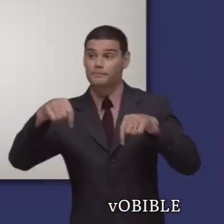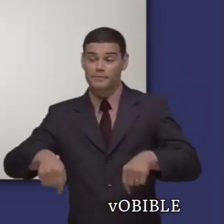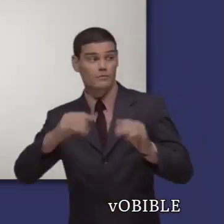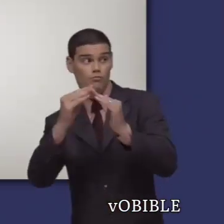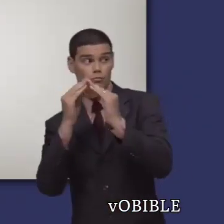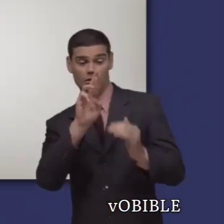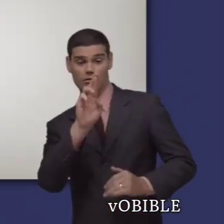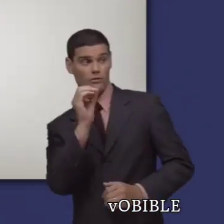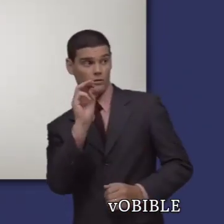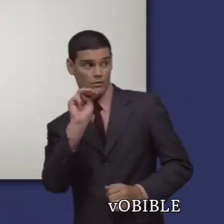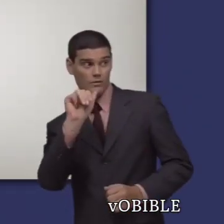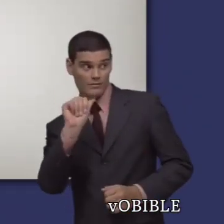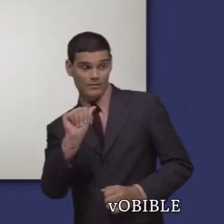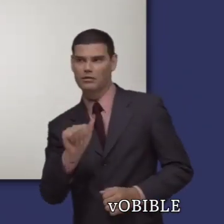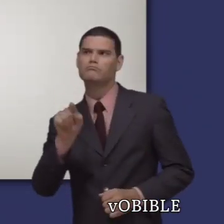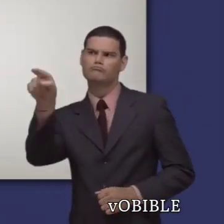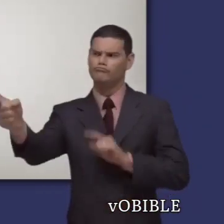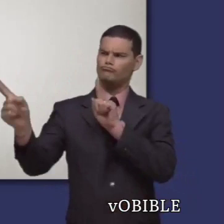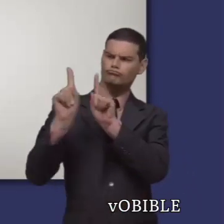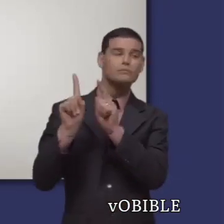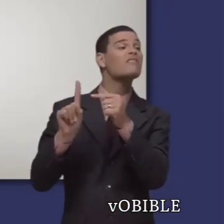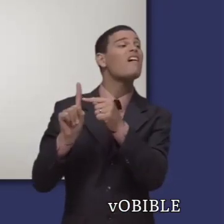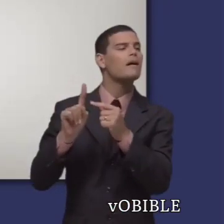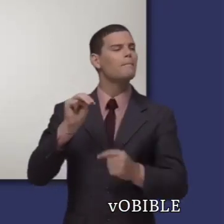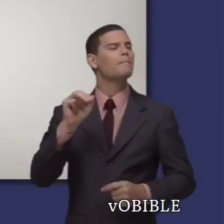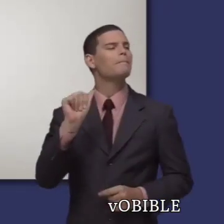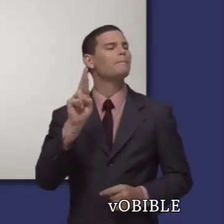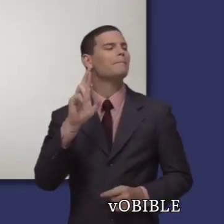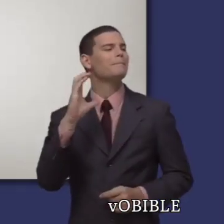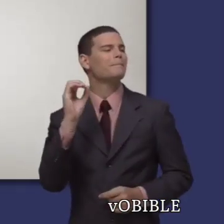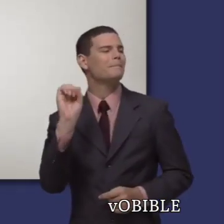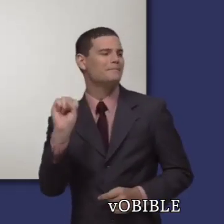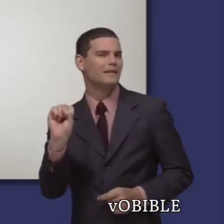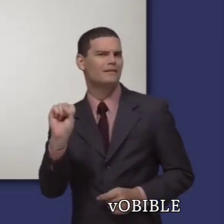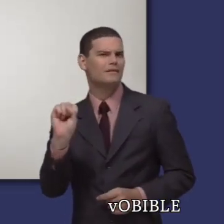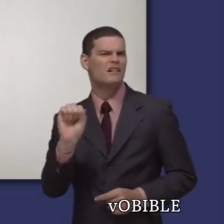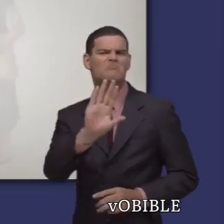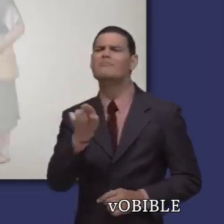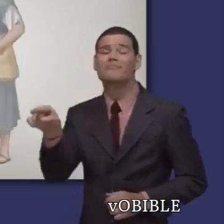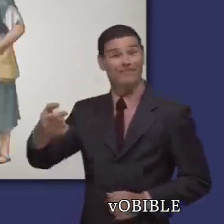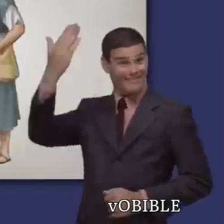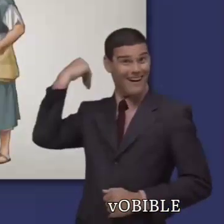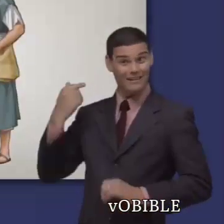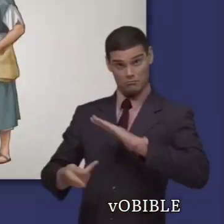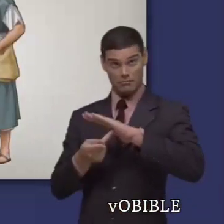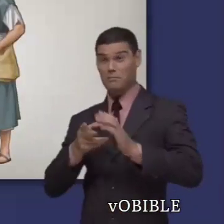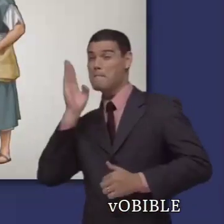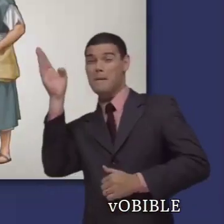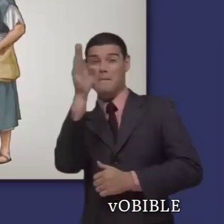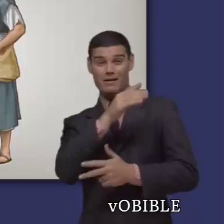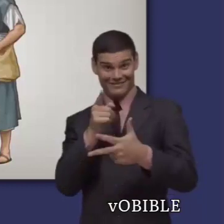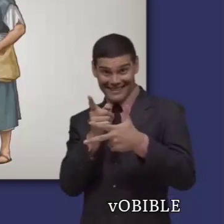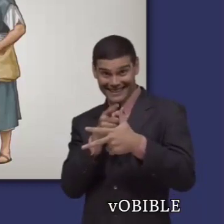a Marcos, el primo de Bernabé. Marcos, también llamado Juan, acompañó algún tiempo a Pablo y Bernabé durante su